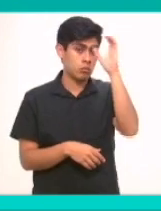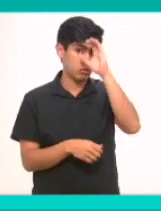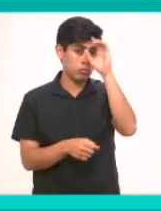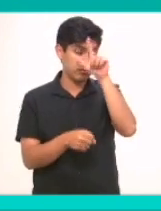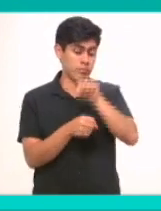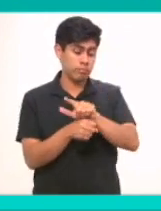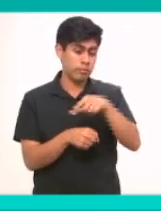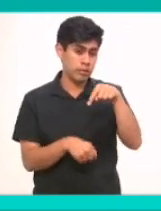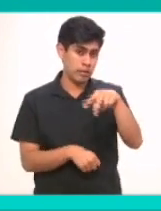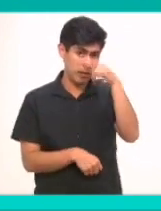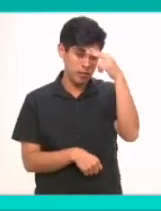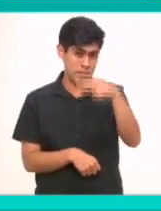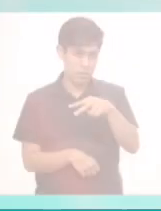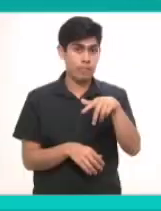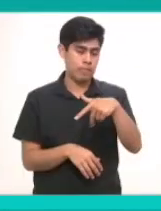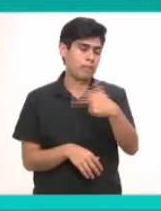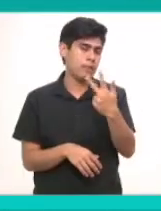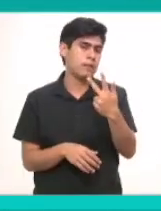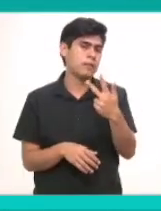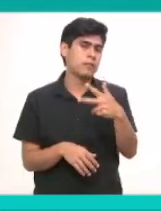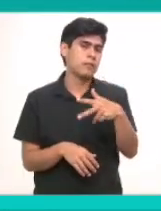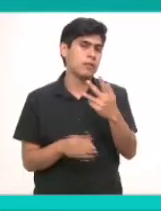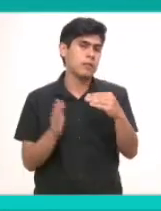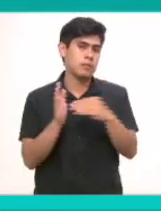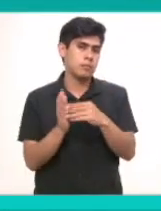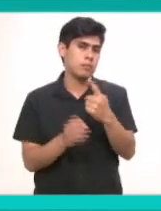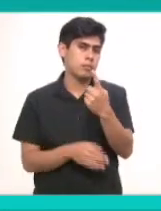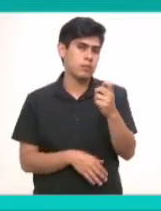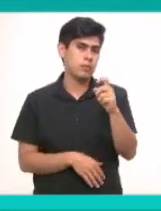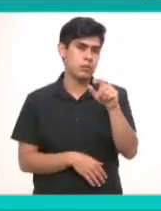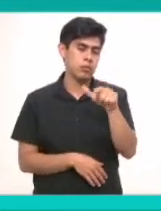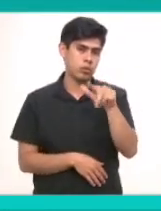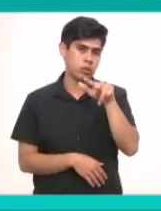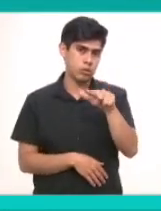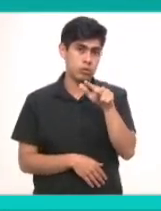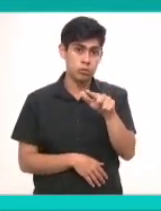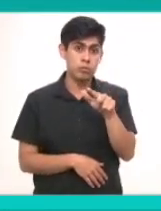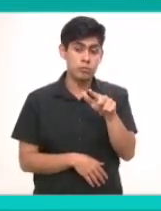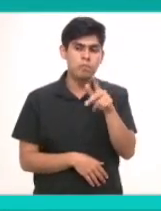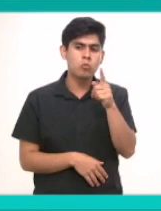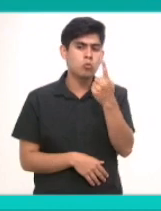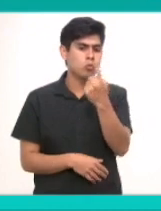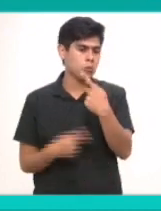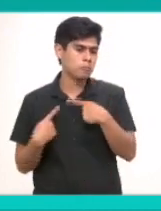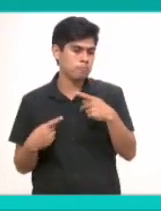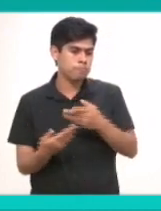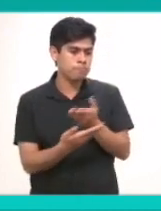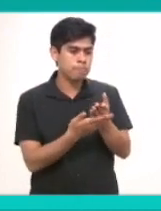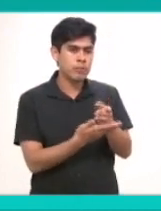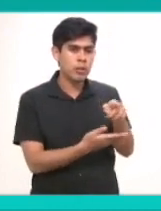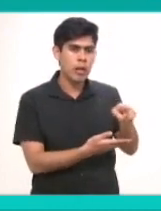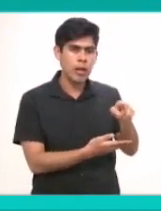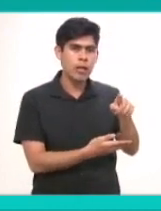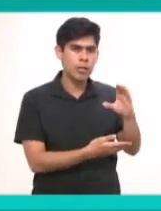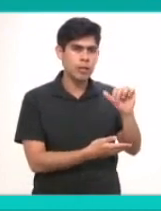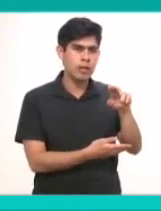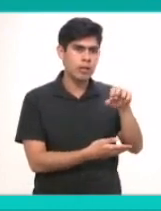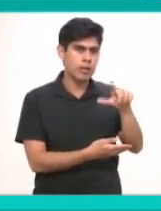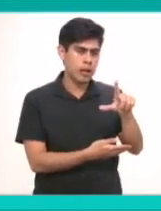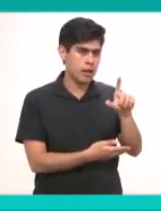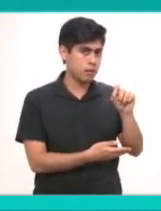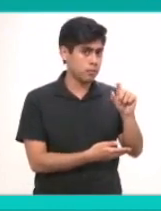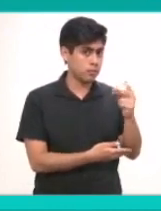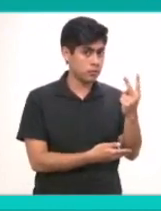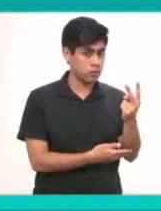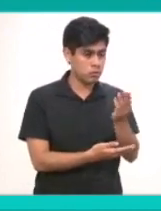popular urbana mexicana una persona requirió que canal 22 le proporcionara a través de la plataforma